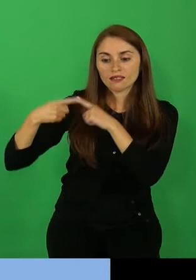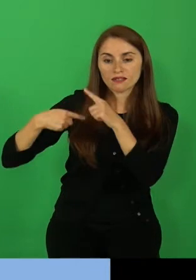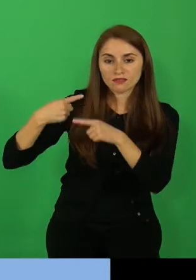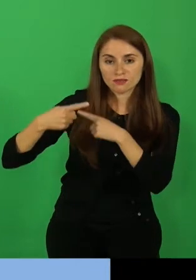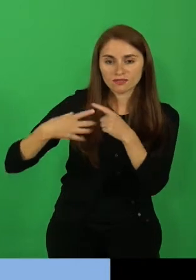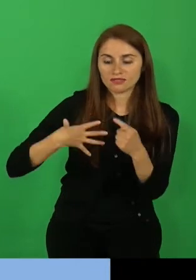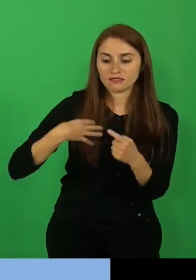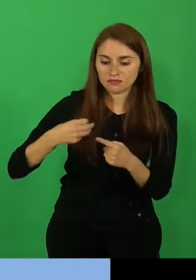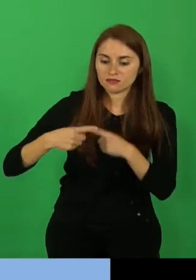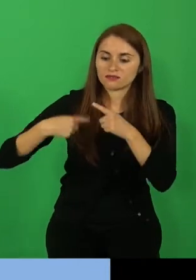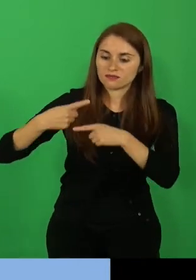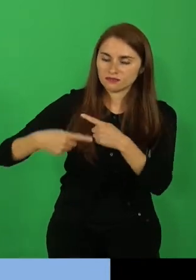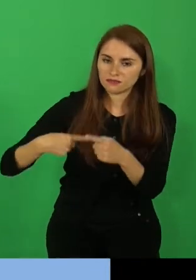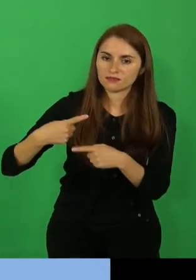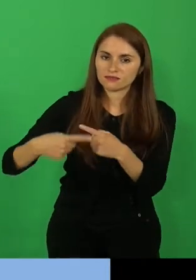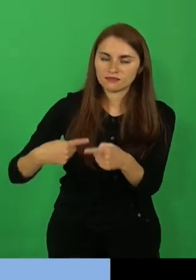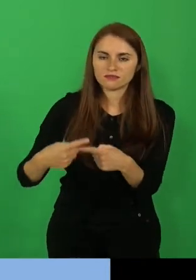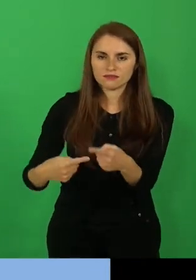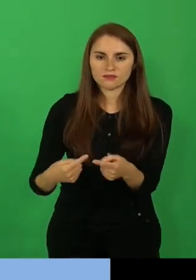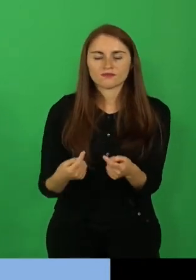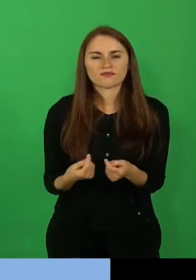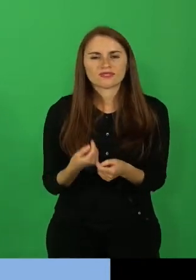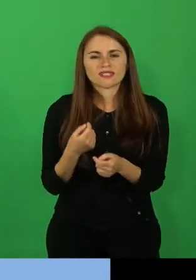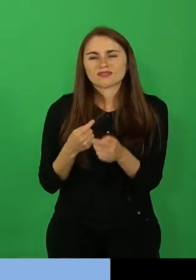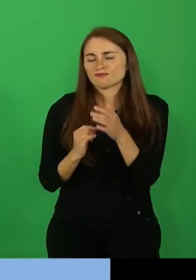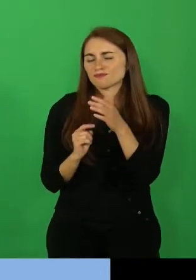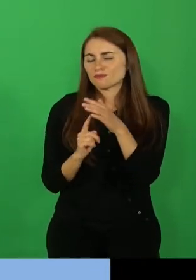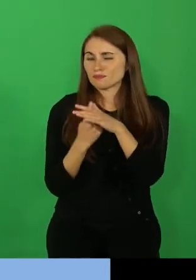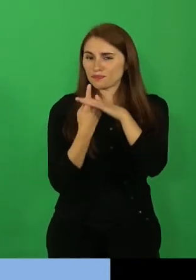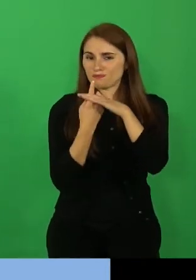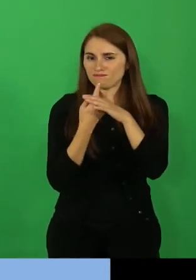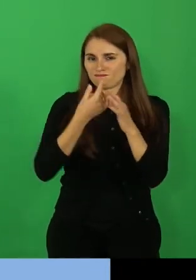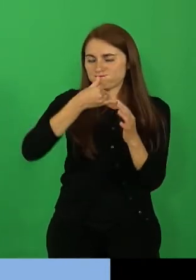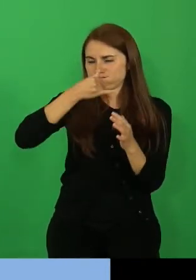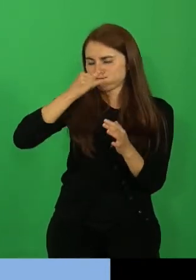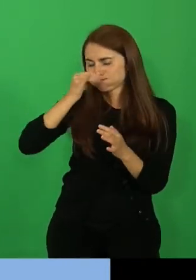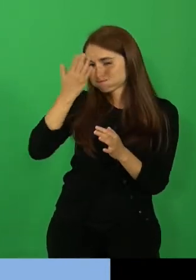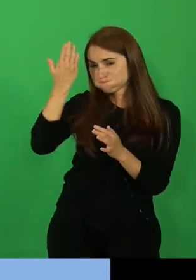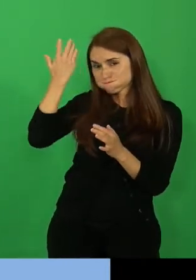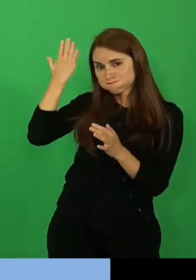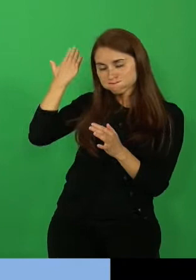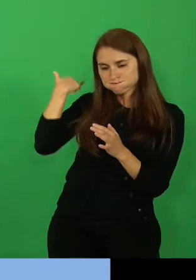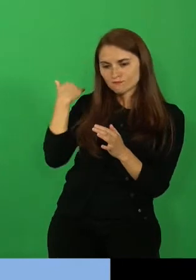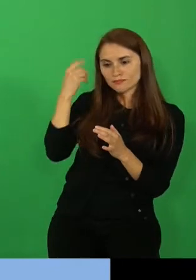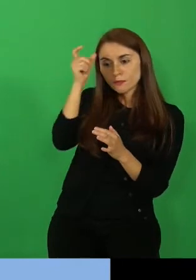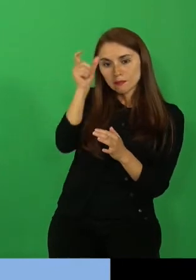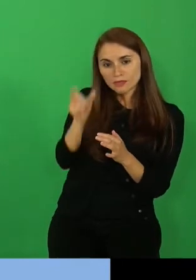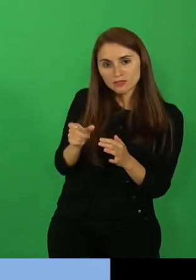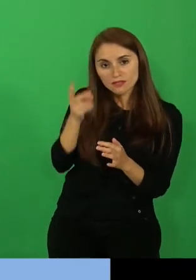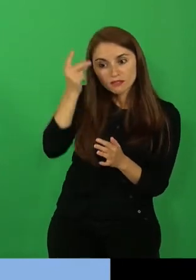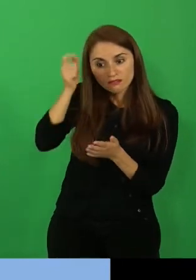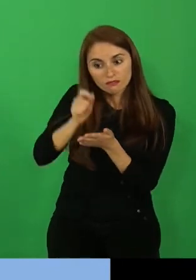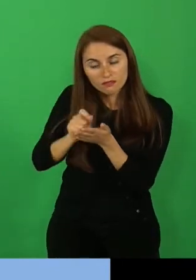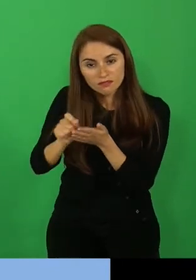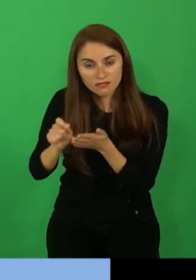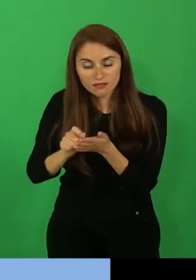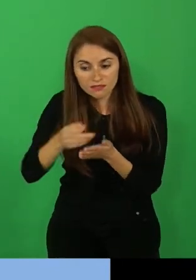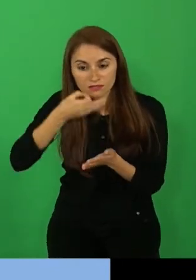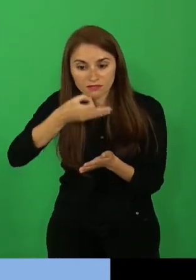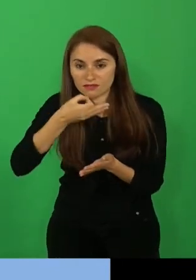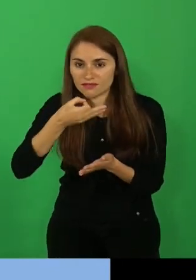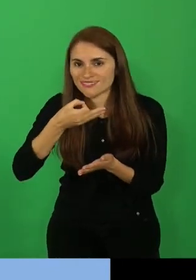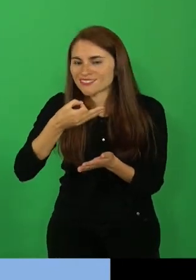en generación y su origen es desde hace muchos años atrás. De hecho, no tienen un autor claro, sino que se consideran que son